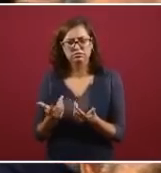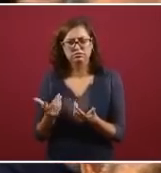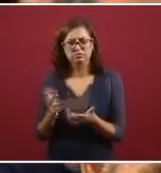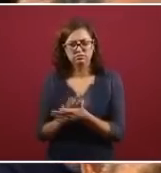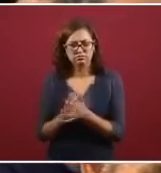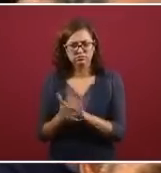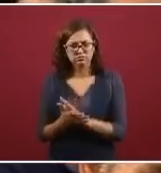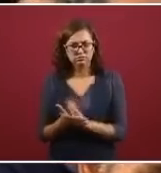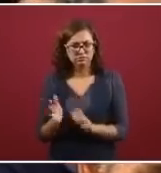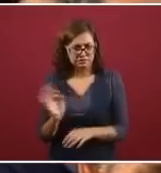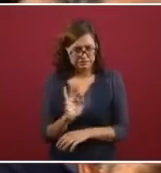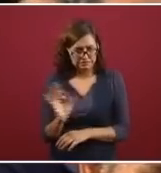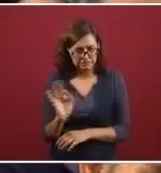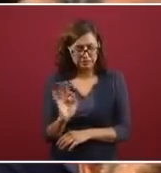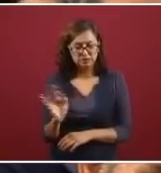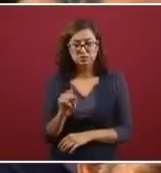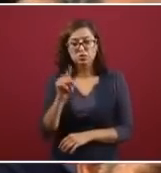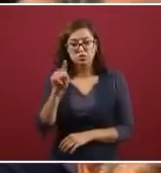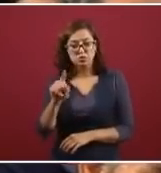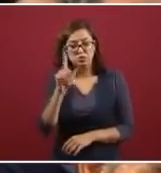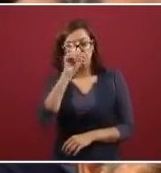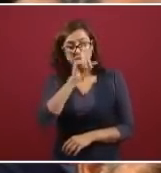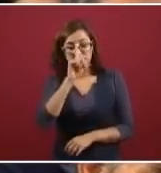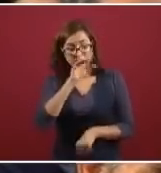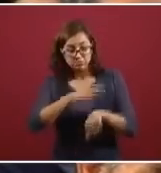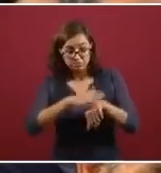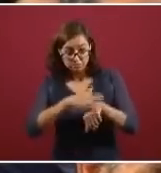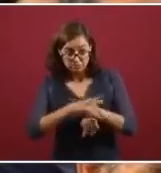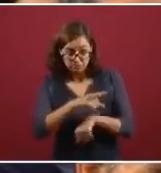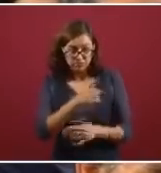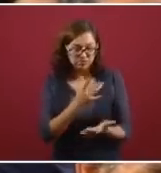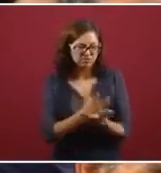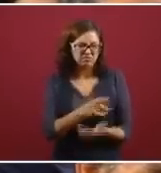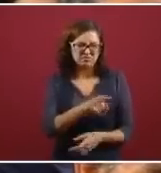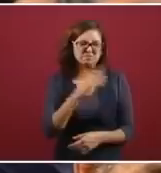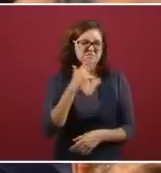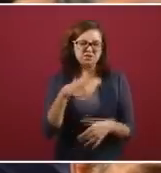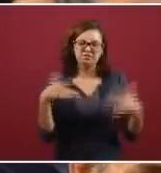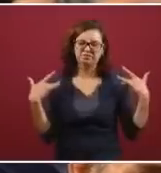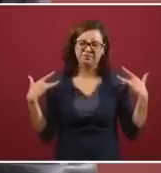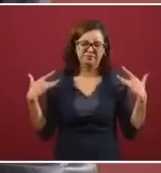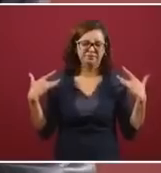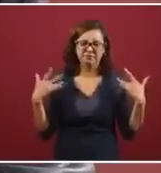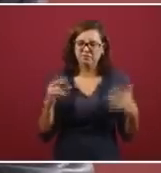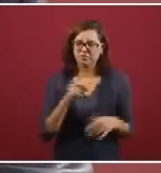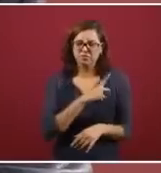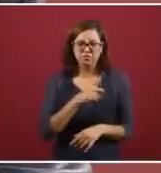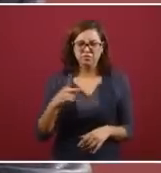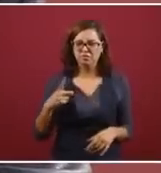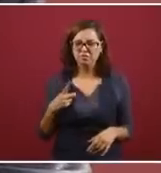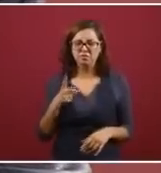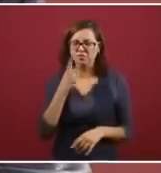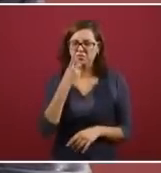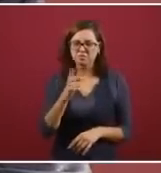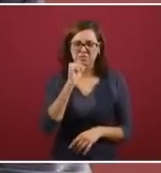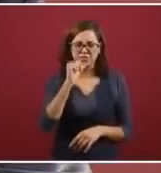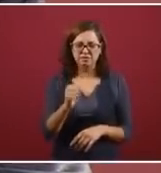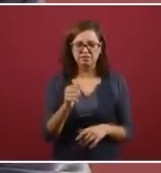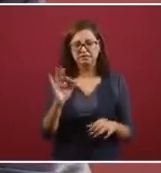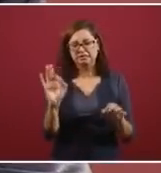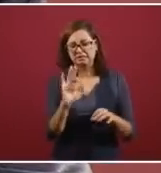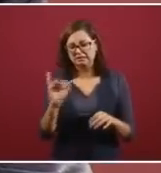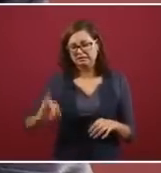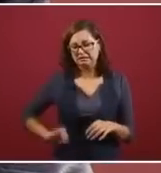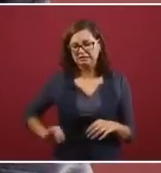sin entrar más allá al tema y a la confidencia? Nada más que se excusara para evitar lo del posible conflicto de